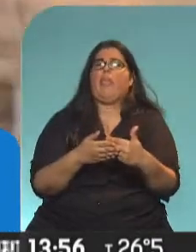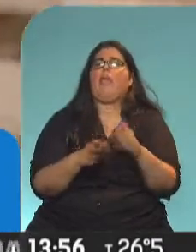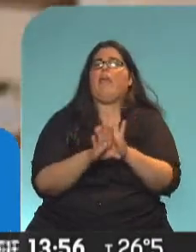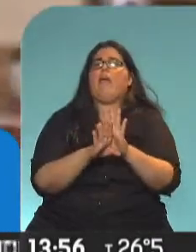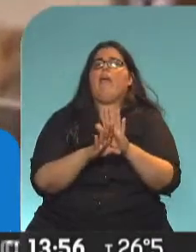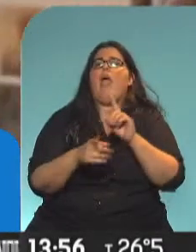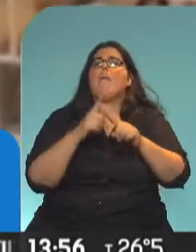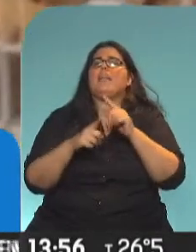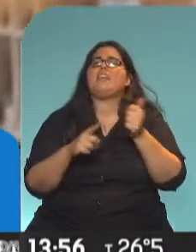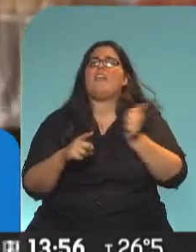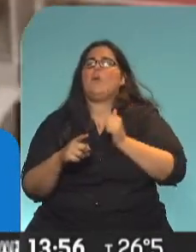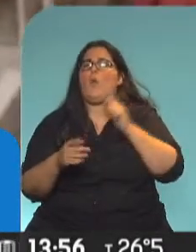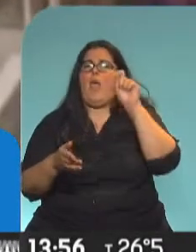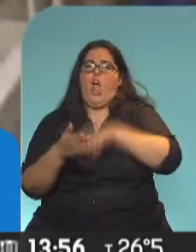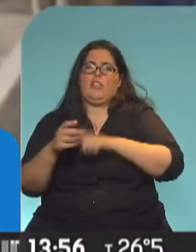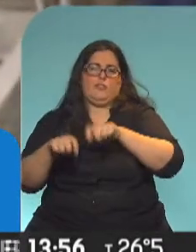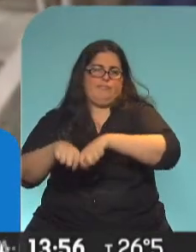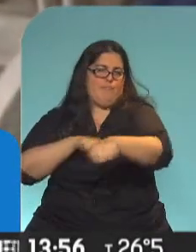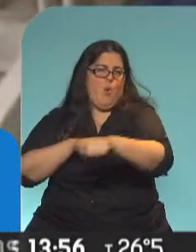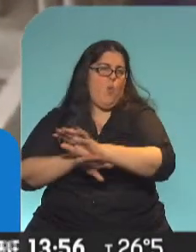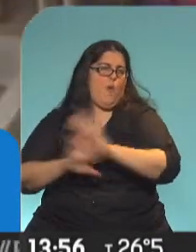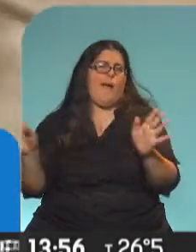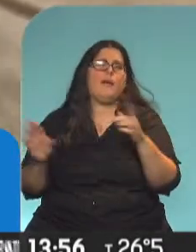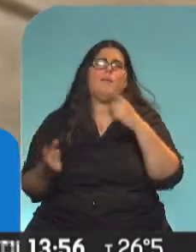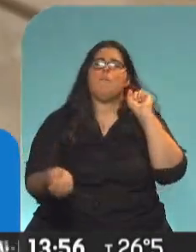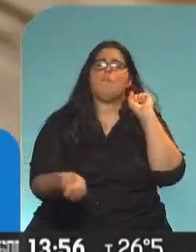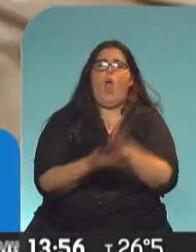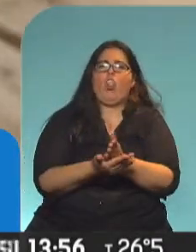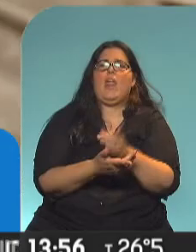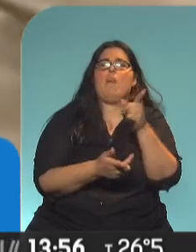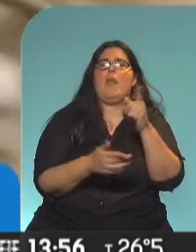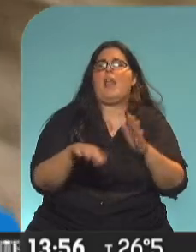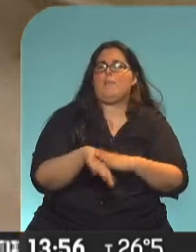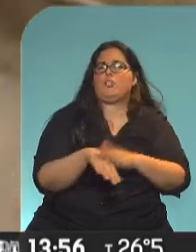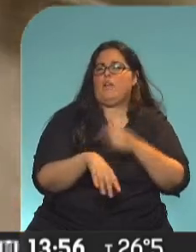contrato con la empresa de seguridad y pidió la máxima condena para los responsables.